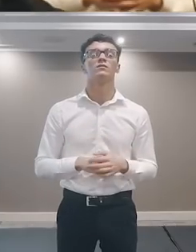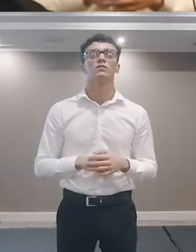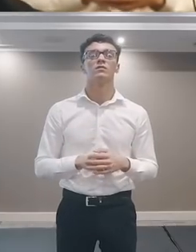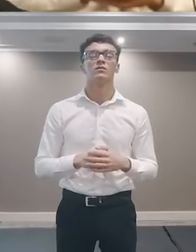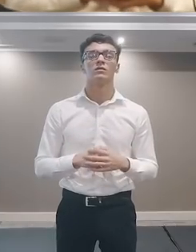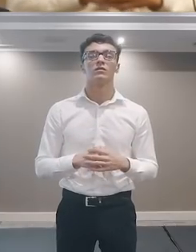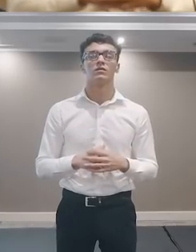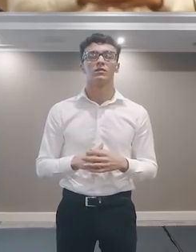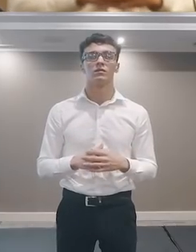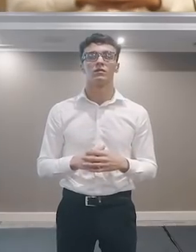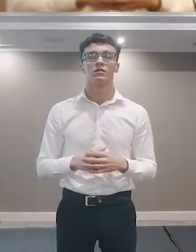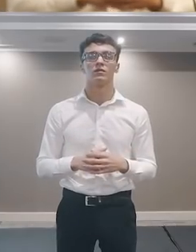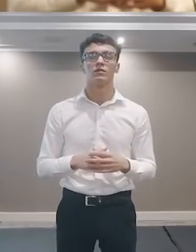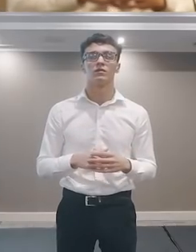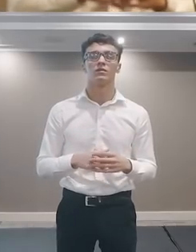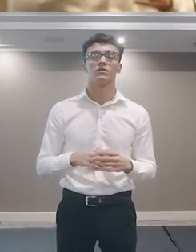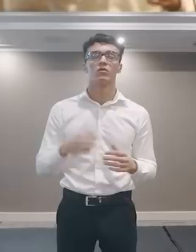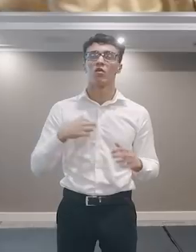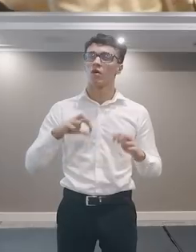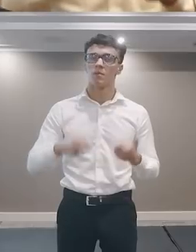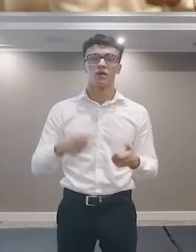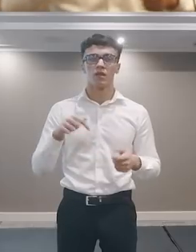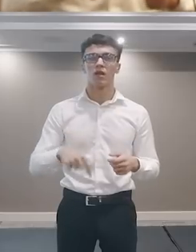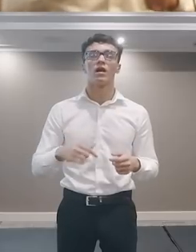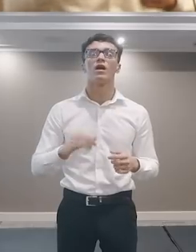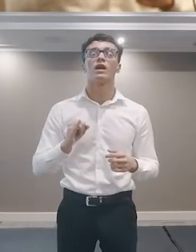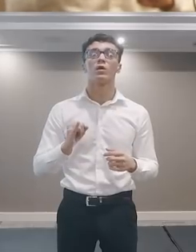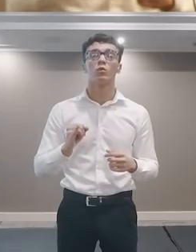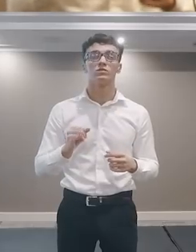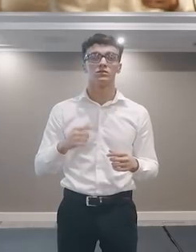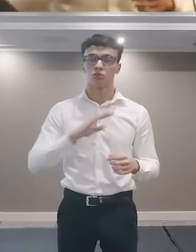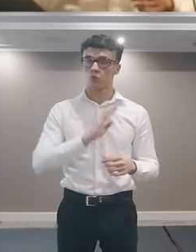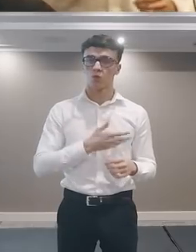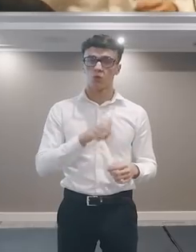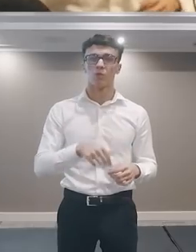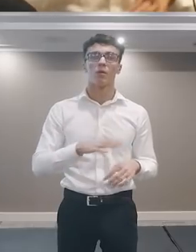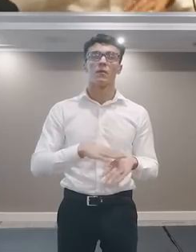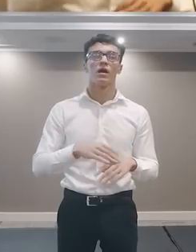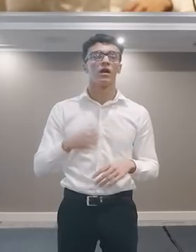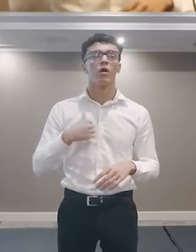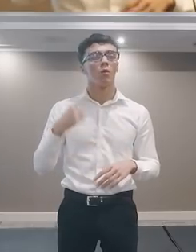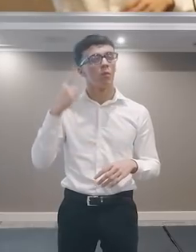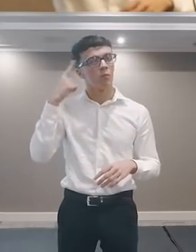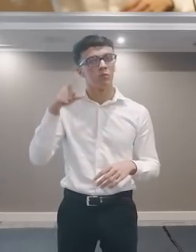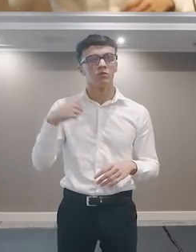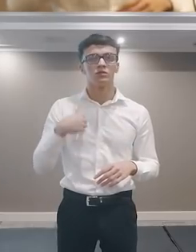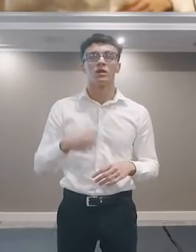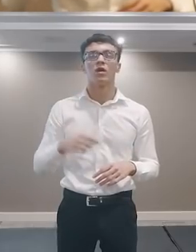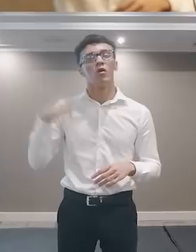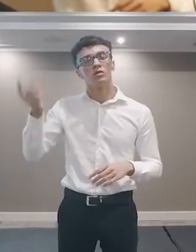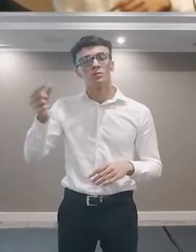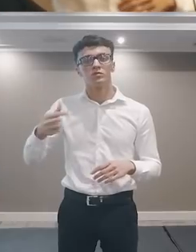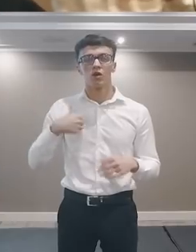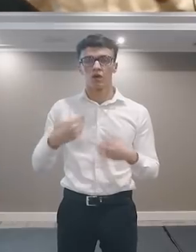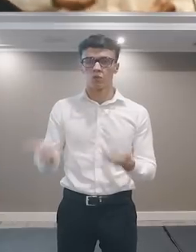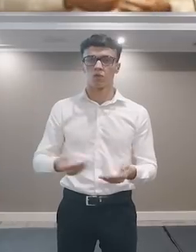realmente sabiendo y siendo consciente de que le estaba dando un beneficio a la otra persona que eso la vez me reporta un beneficio perfecto pero